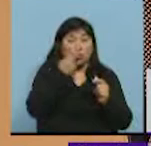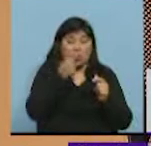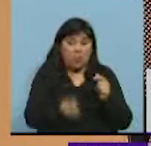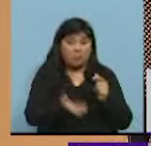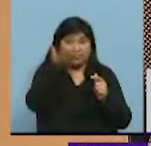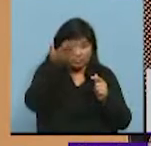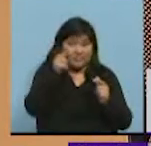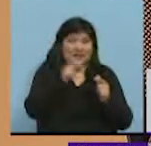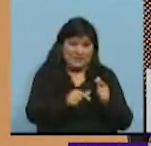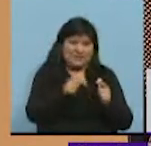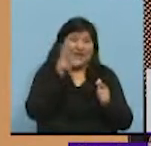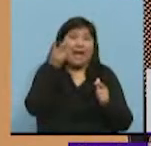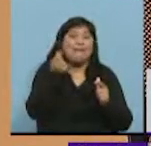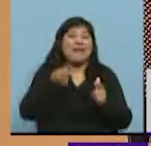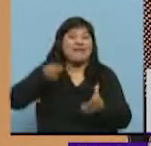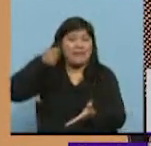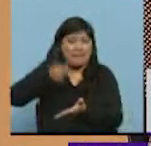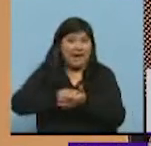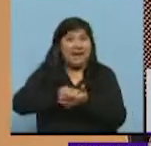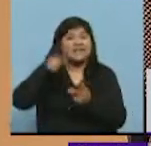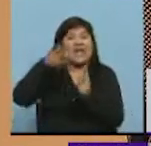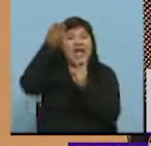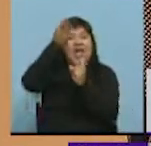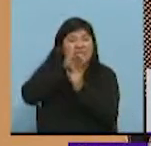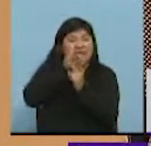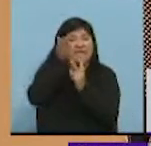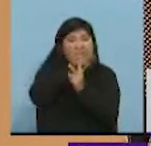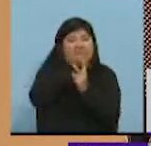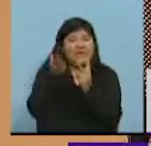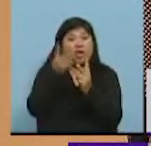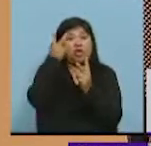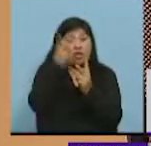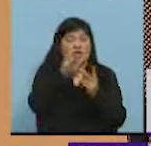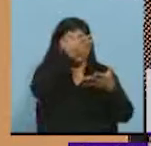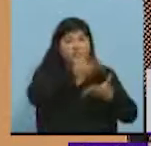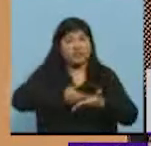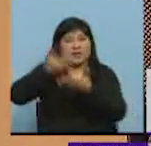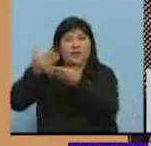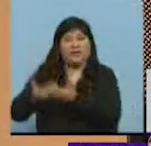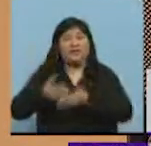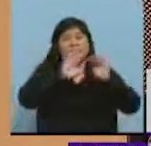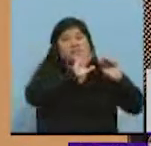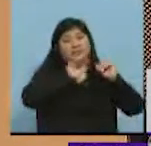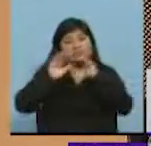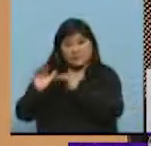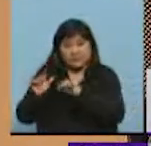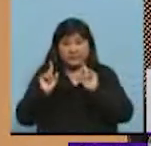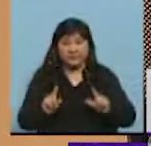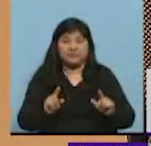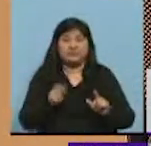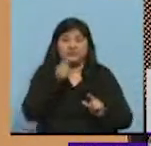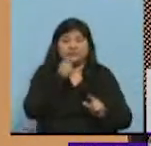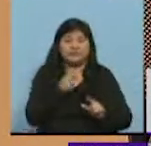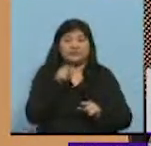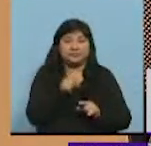sea que son estos dos meses se dividen en dos facturas ese es dividirlo en dos al consumo que nosotros hemos tomado de una sola